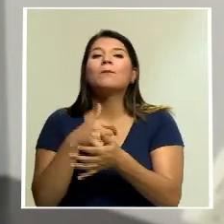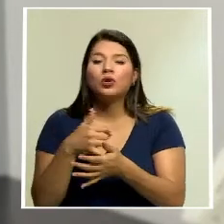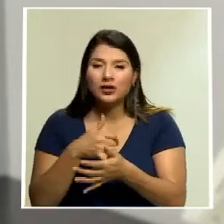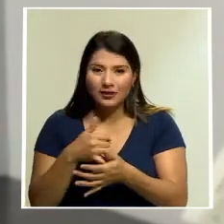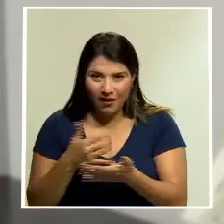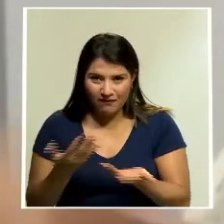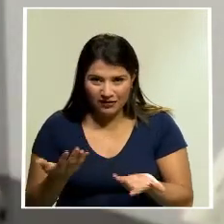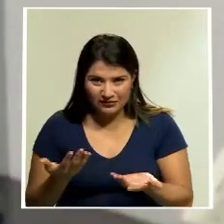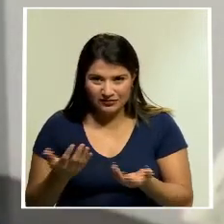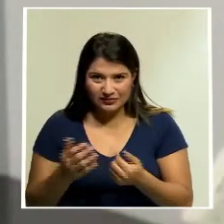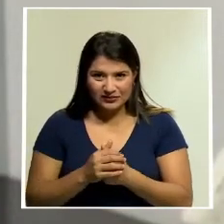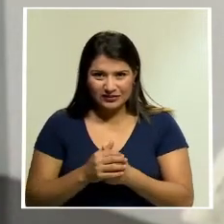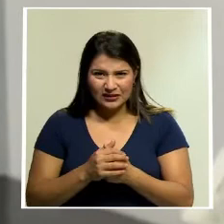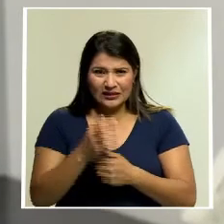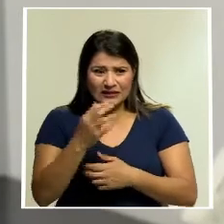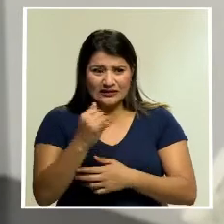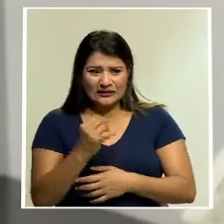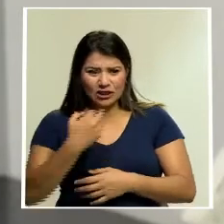como institución,